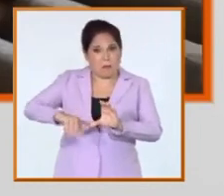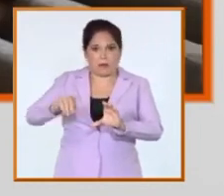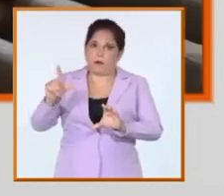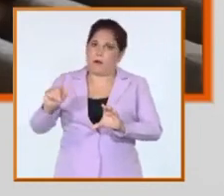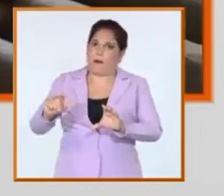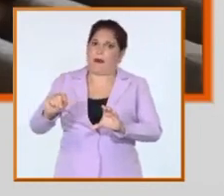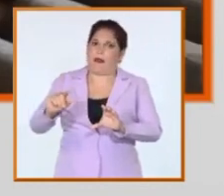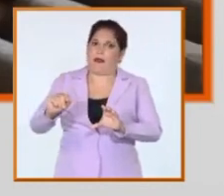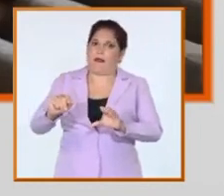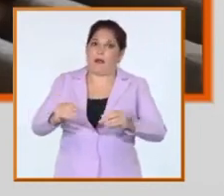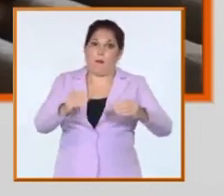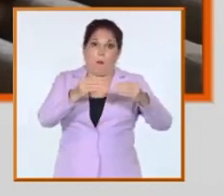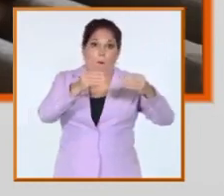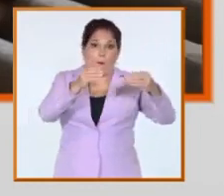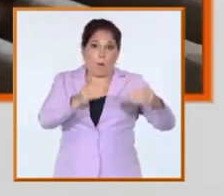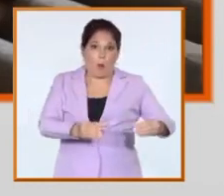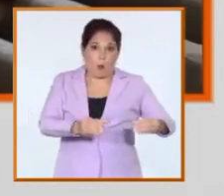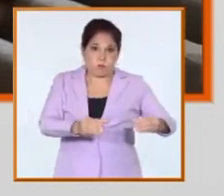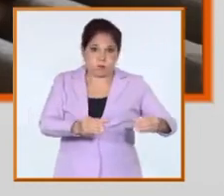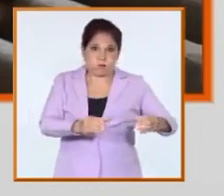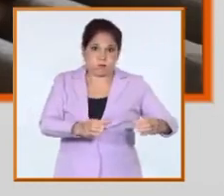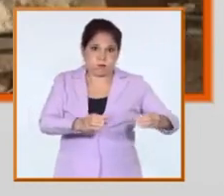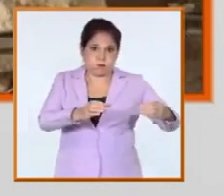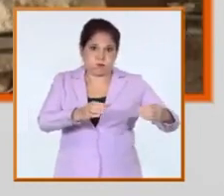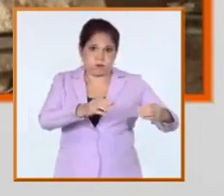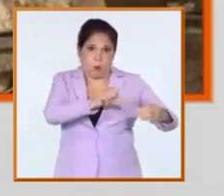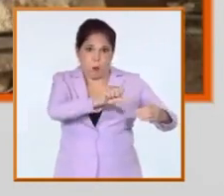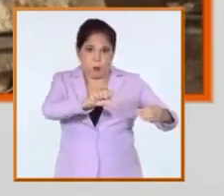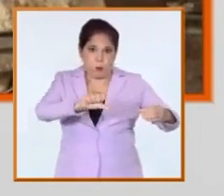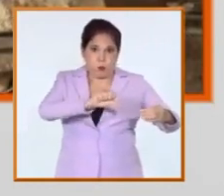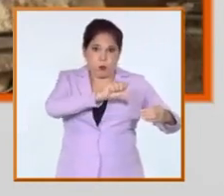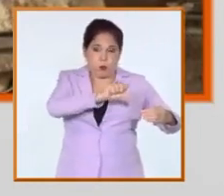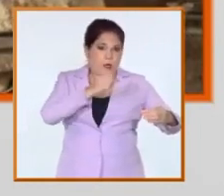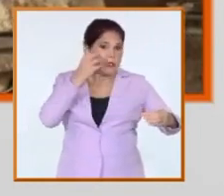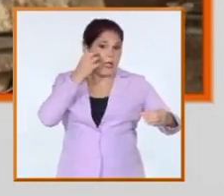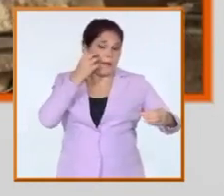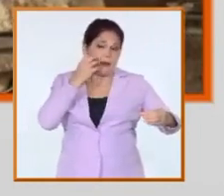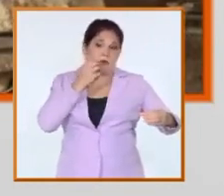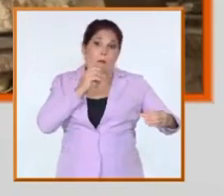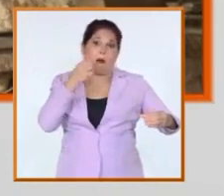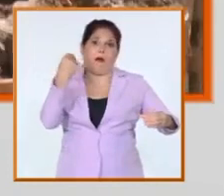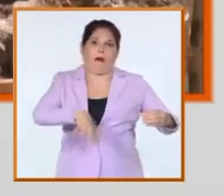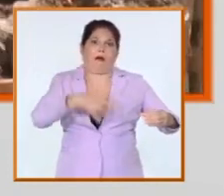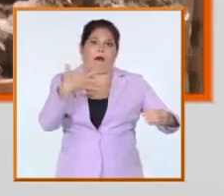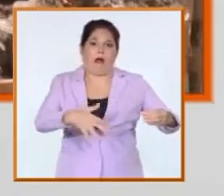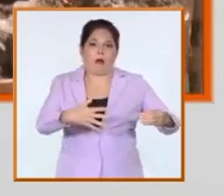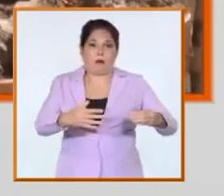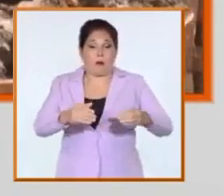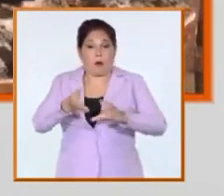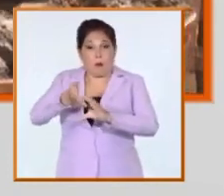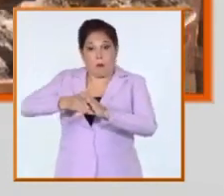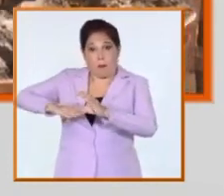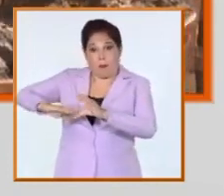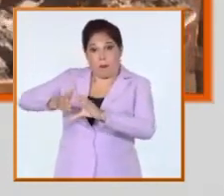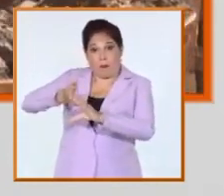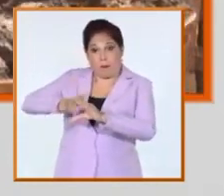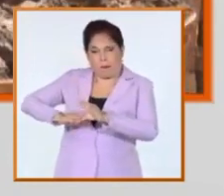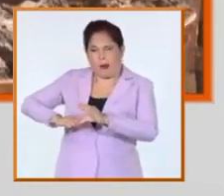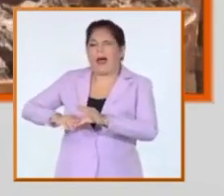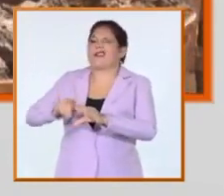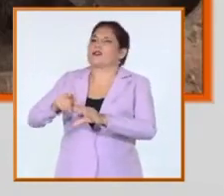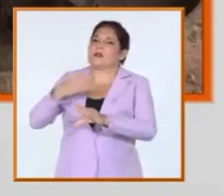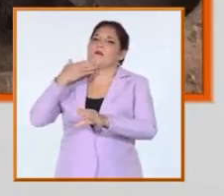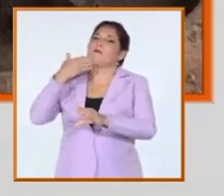de la del bloque de hormigón no la producción del barro el bloque de barro nosotros estamos revisando bien